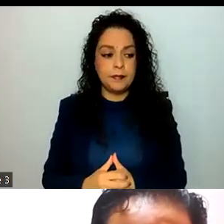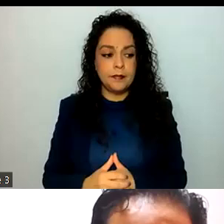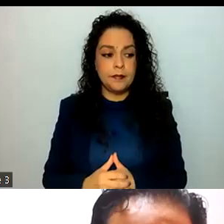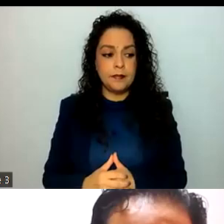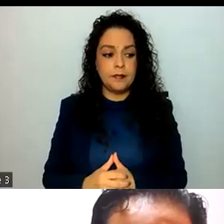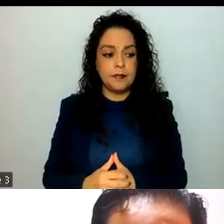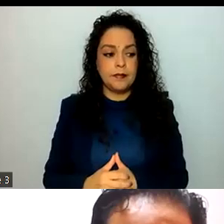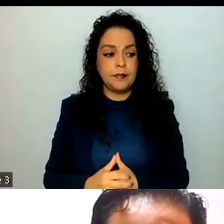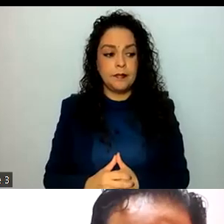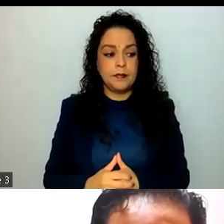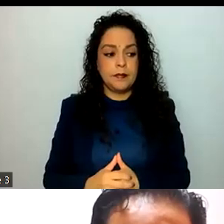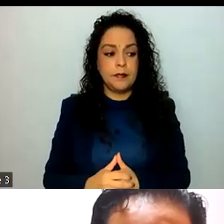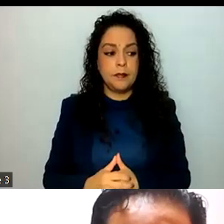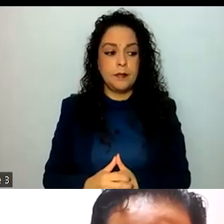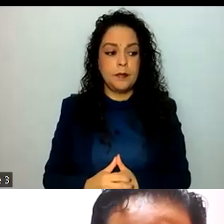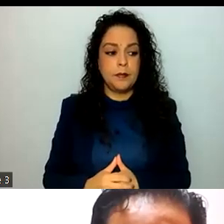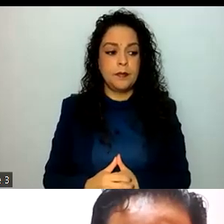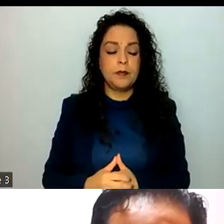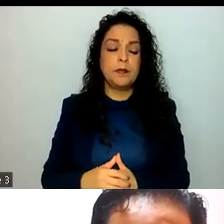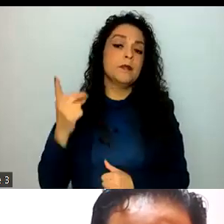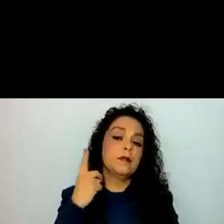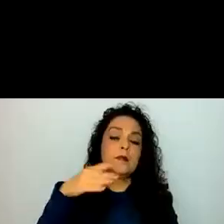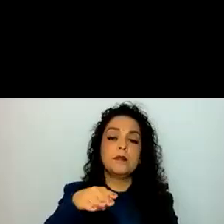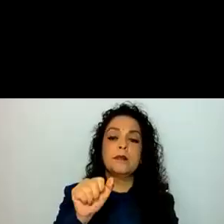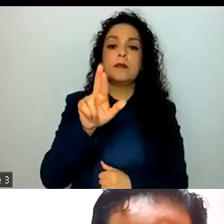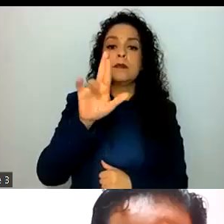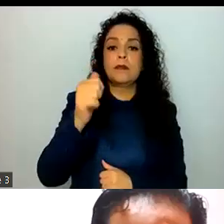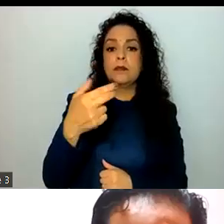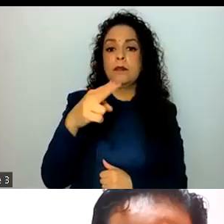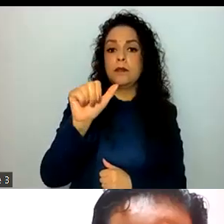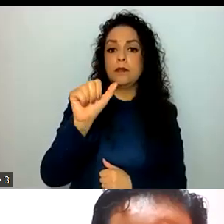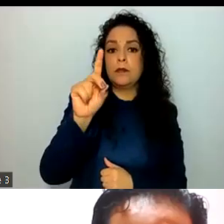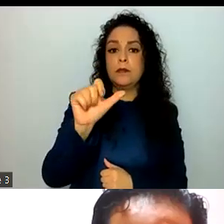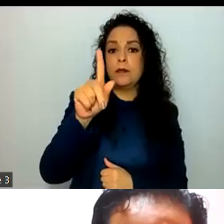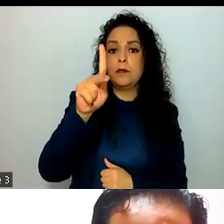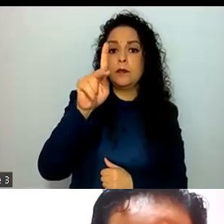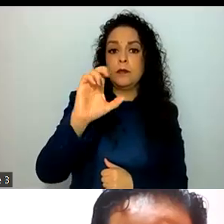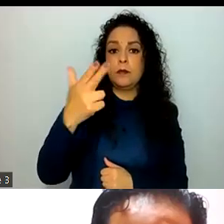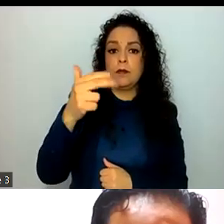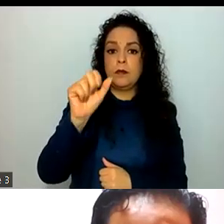A favor. Diputada María Guadalupe Chávez Contreras.